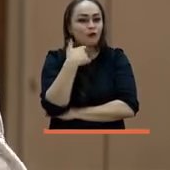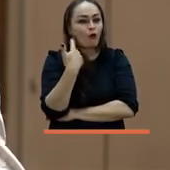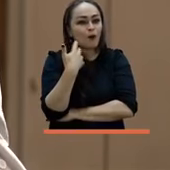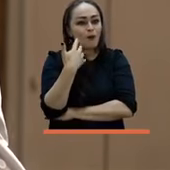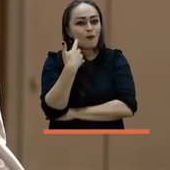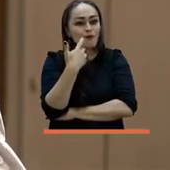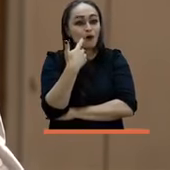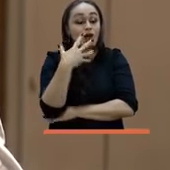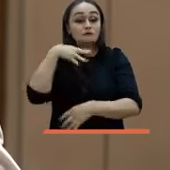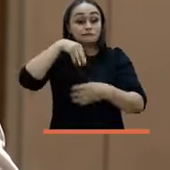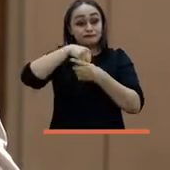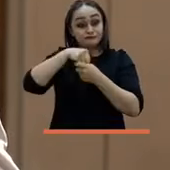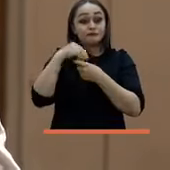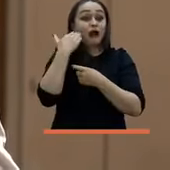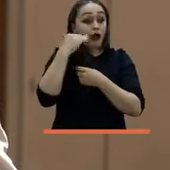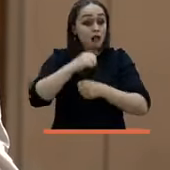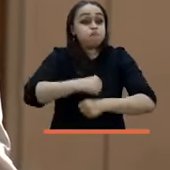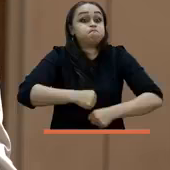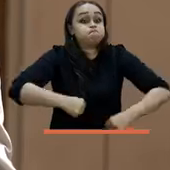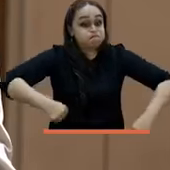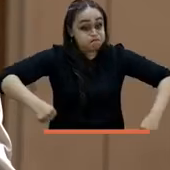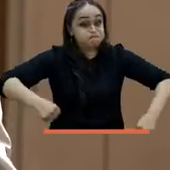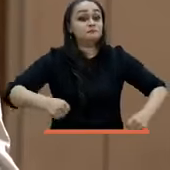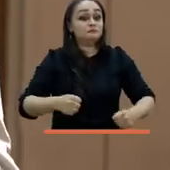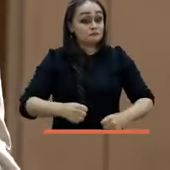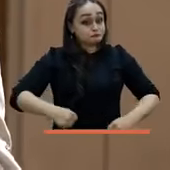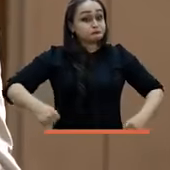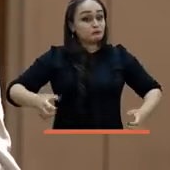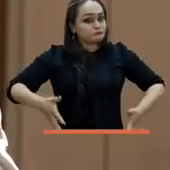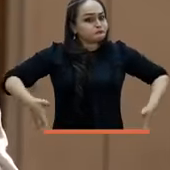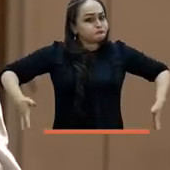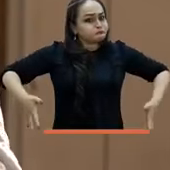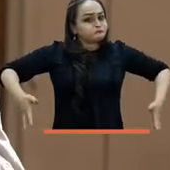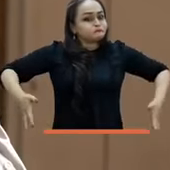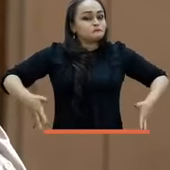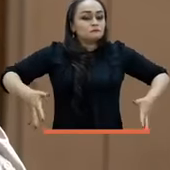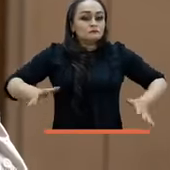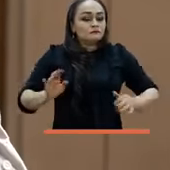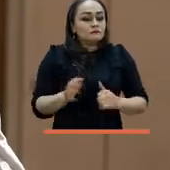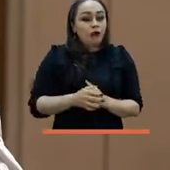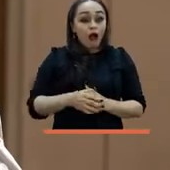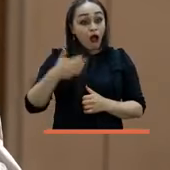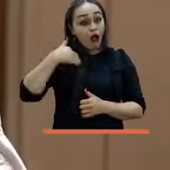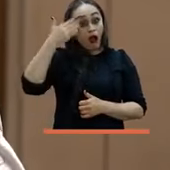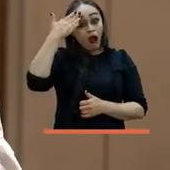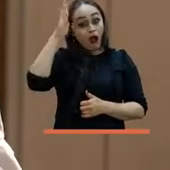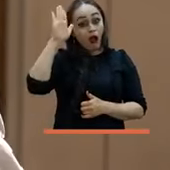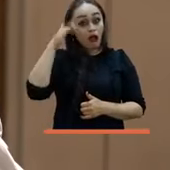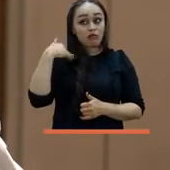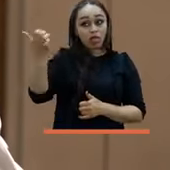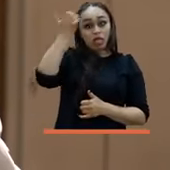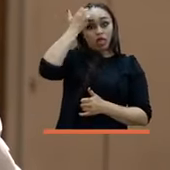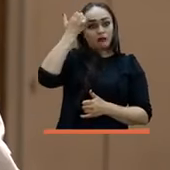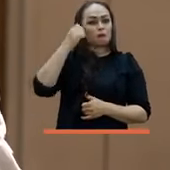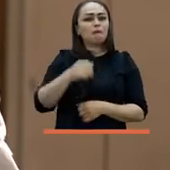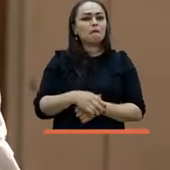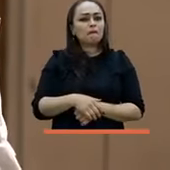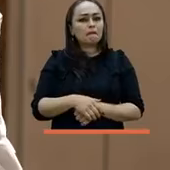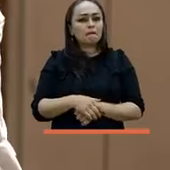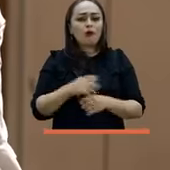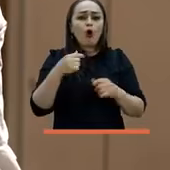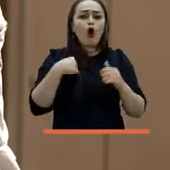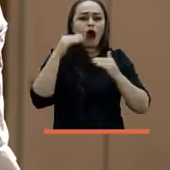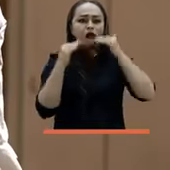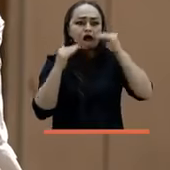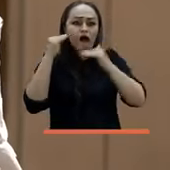en realidad que trabajan mujeres gordas pues si nunca nos hemos preguntado por qué no es que aquí no podían trabajar o es que aquí no hay brecha salarial